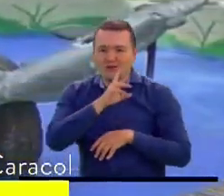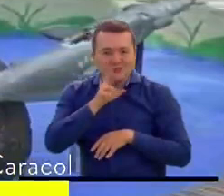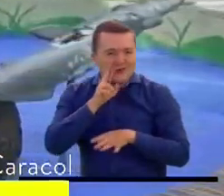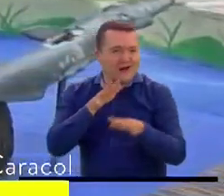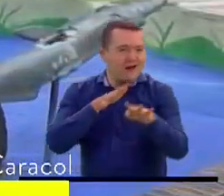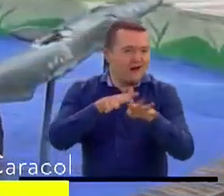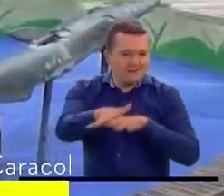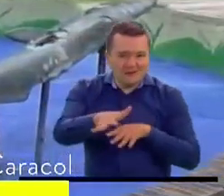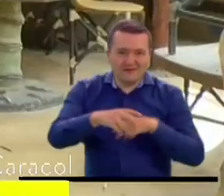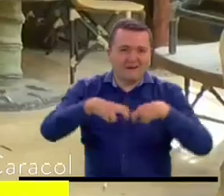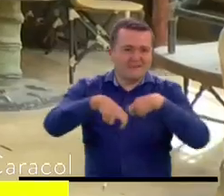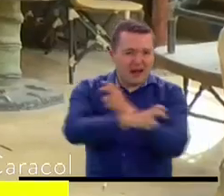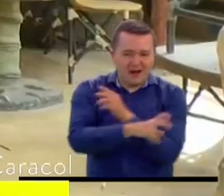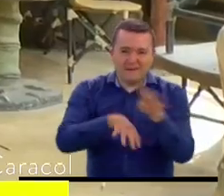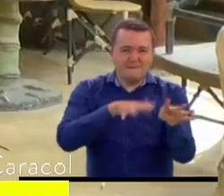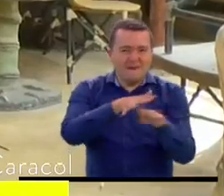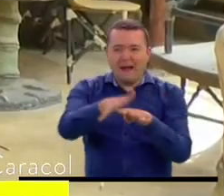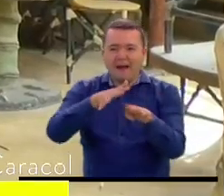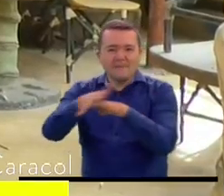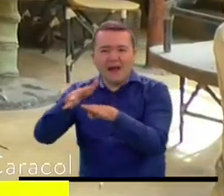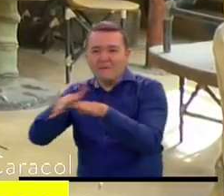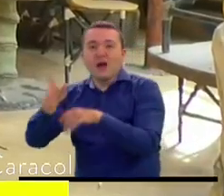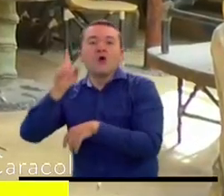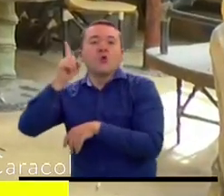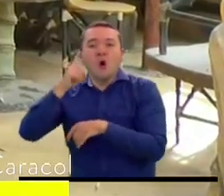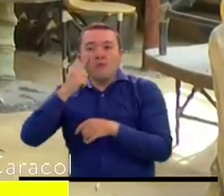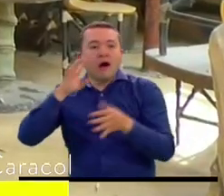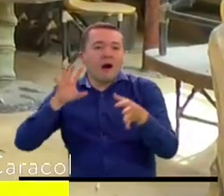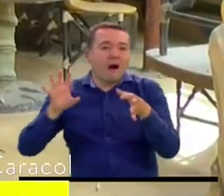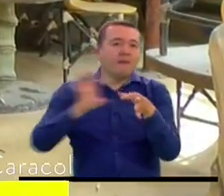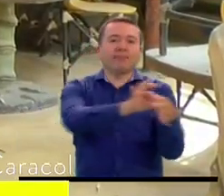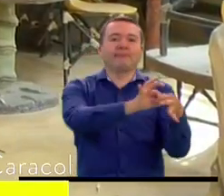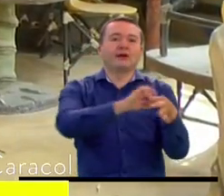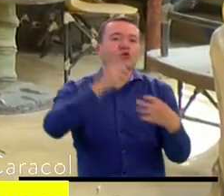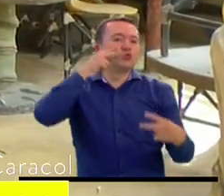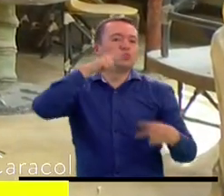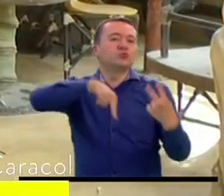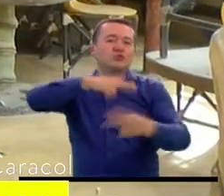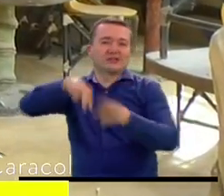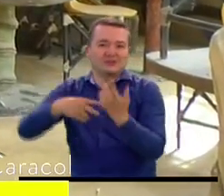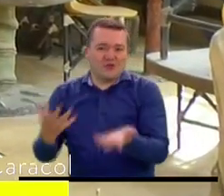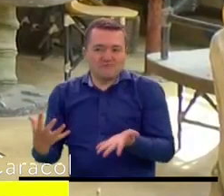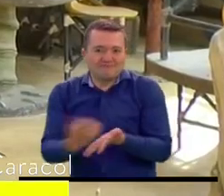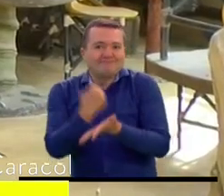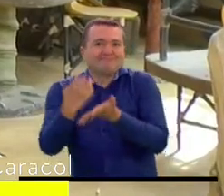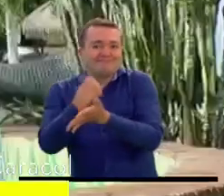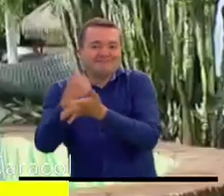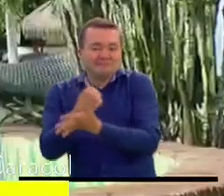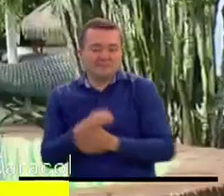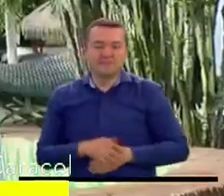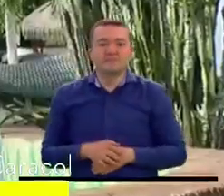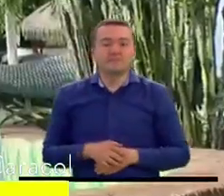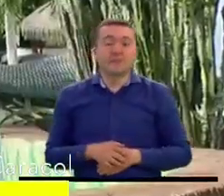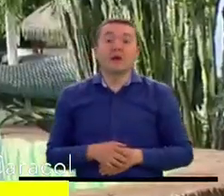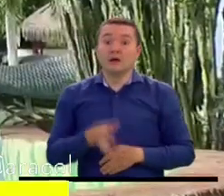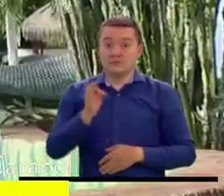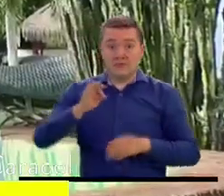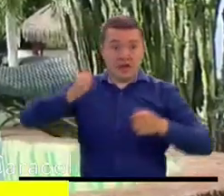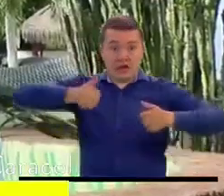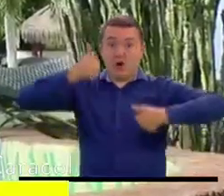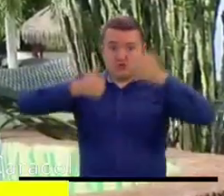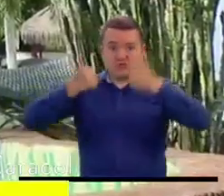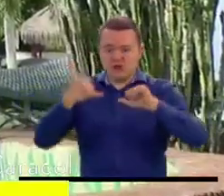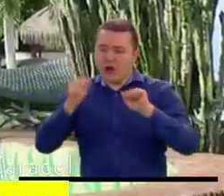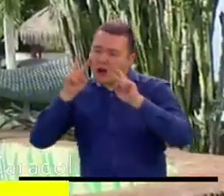aquellos que viven en torno a esta actividad económica. Según datos de las autoridades, hasta la